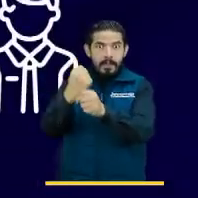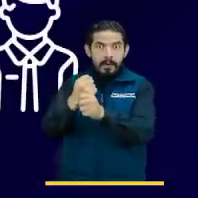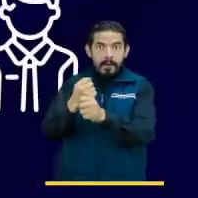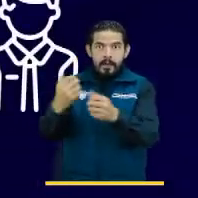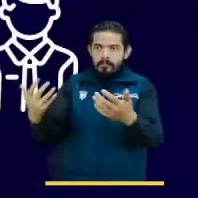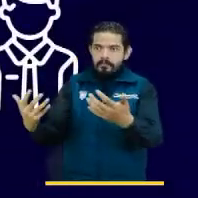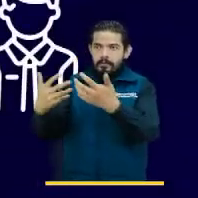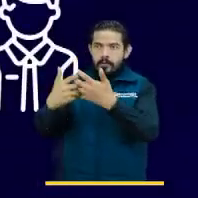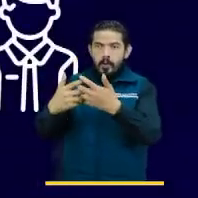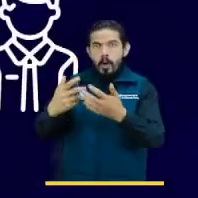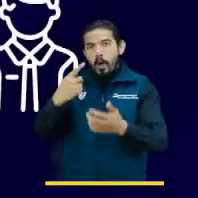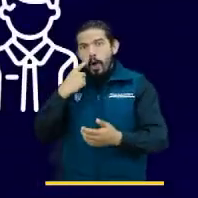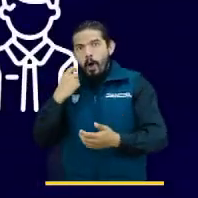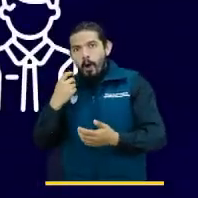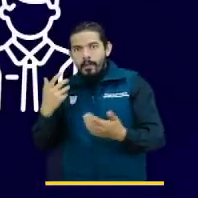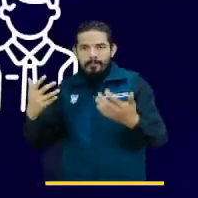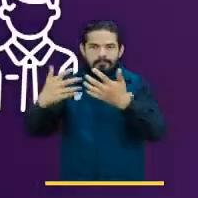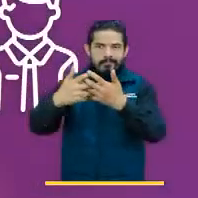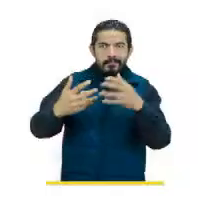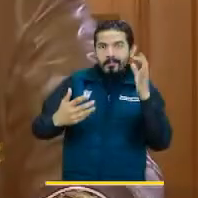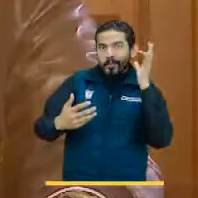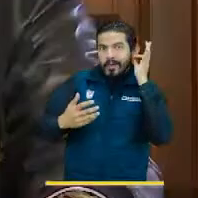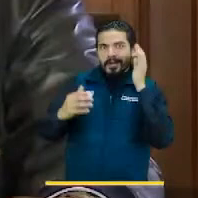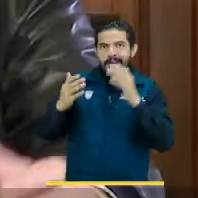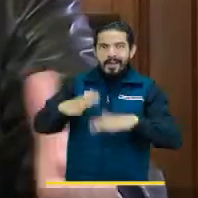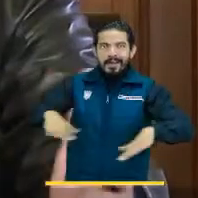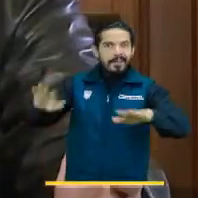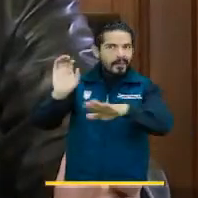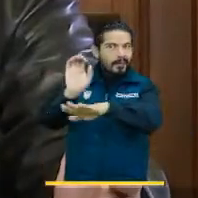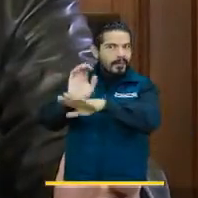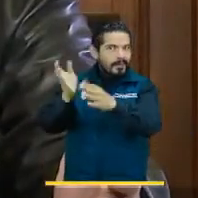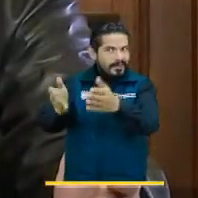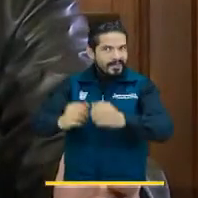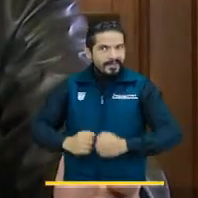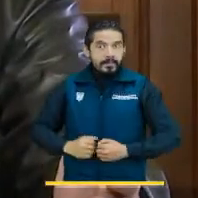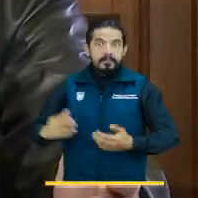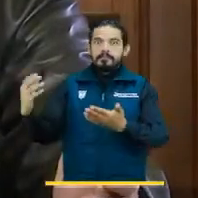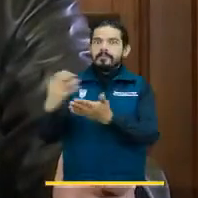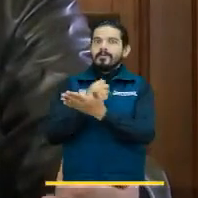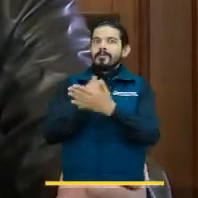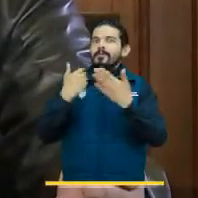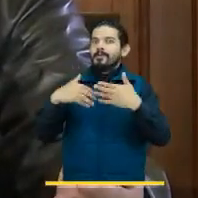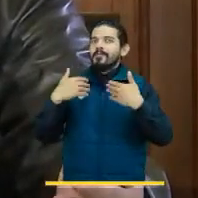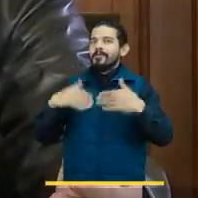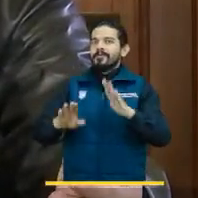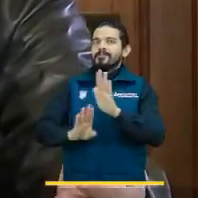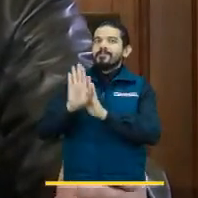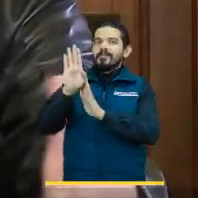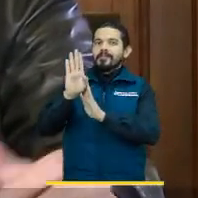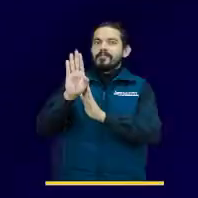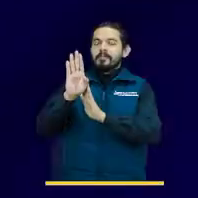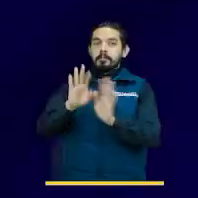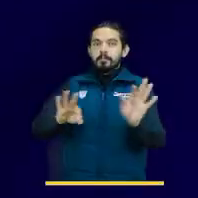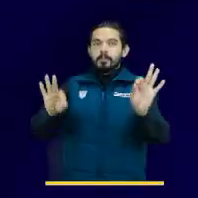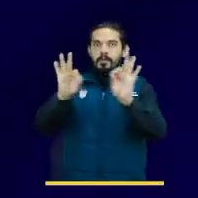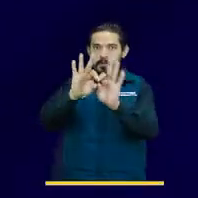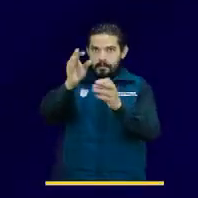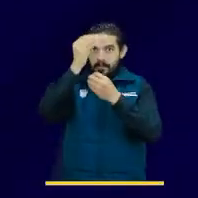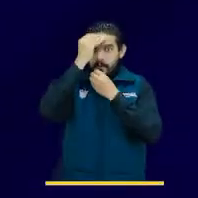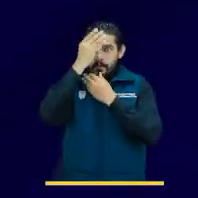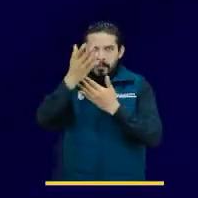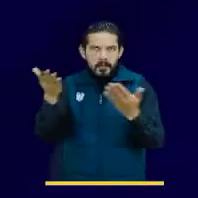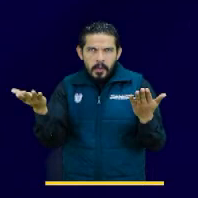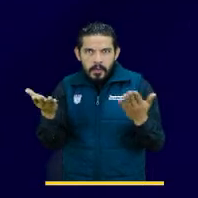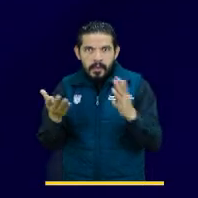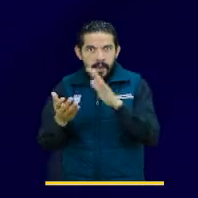hombres y mujeres del Ecuador. Esta recuperación es importante también en el